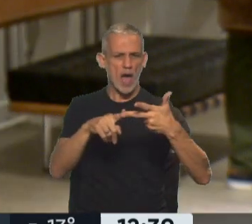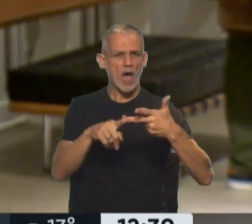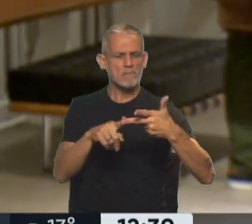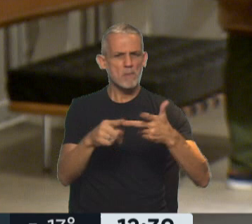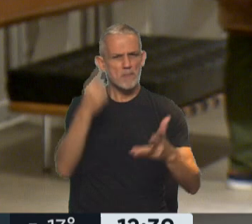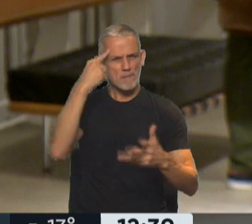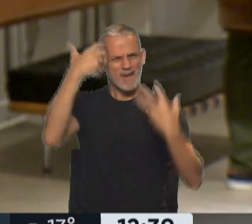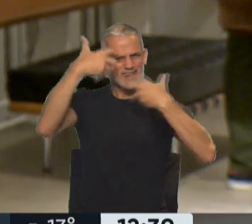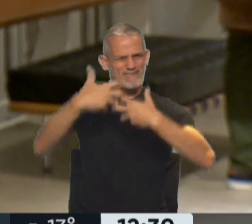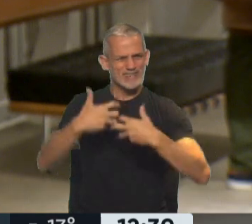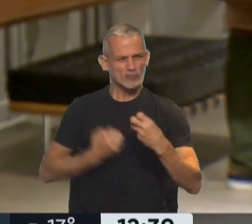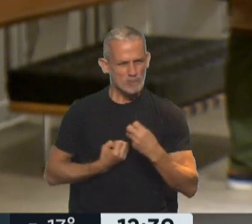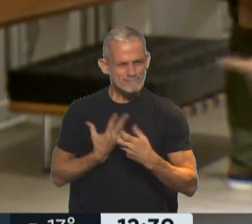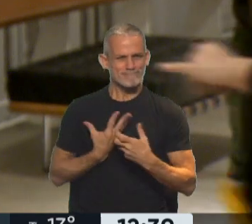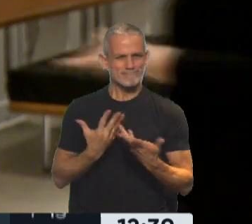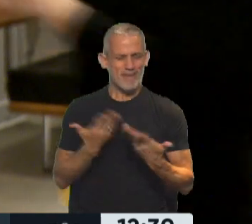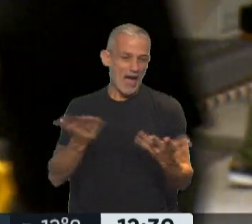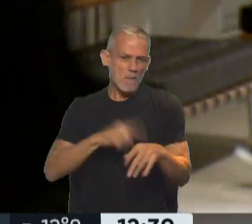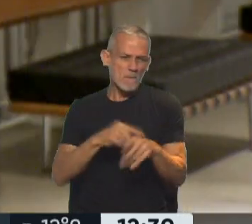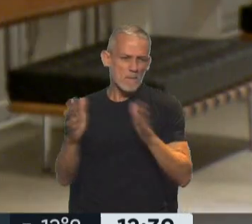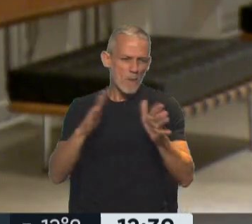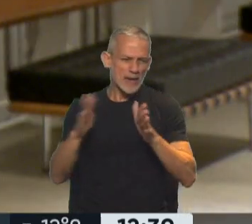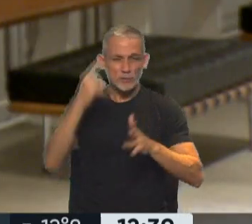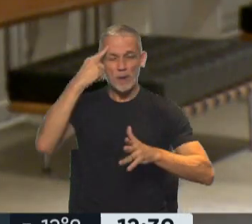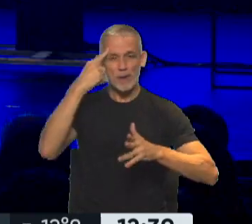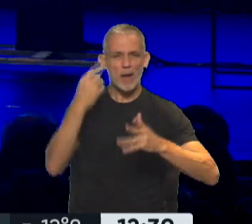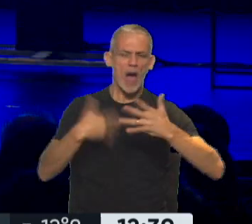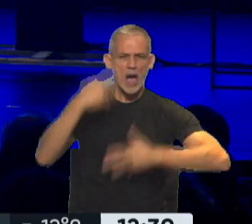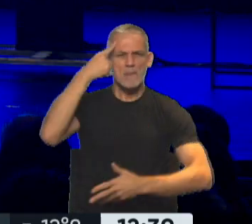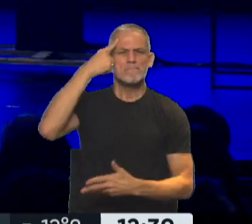siempre nos plantea una reflexión en algún momento para fortalecer el juicio crítico.